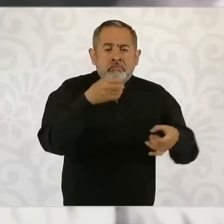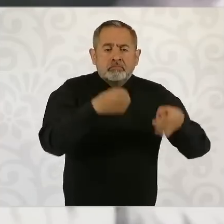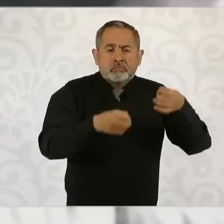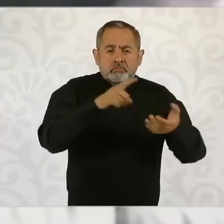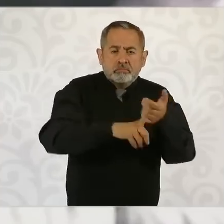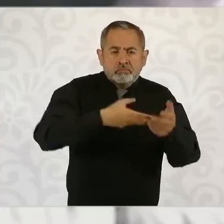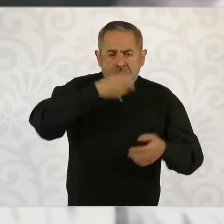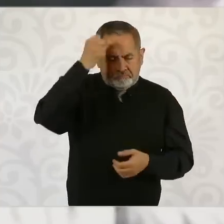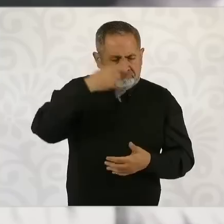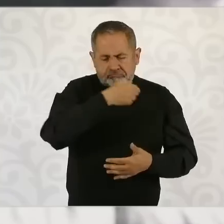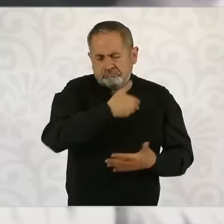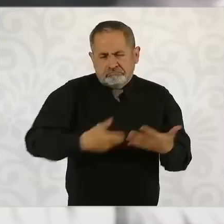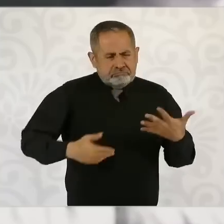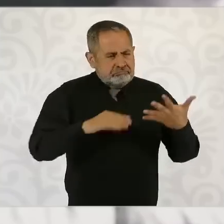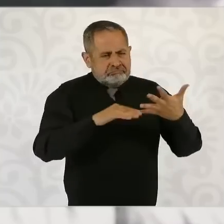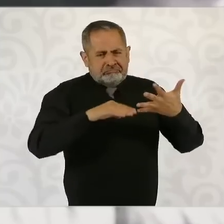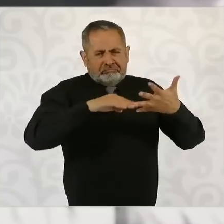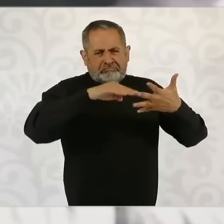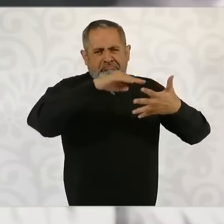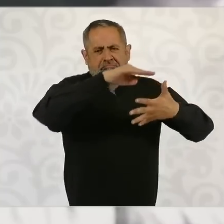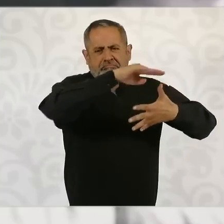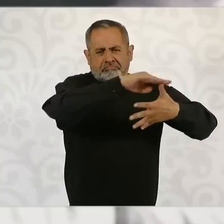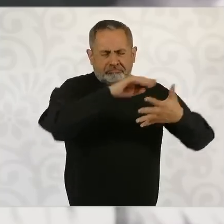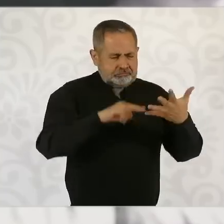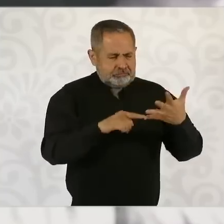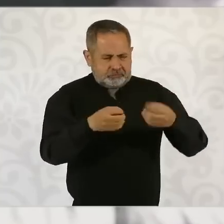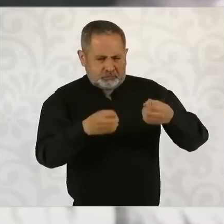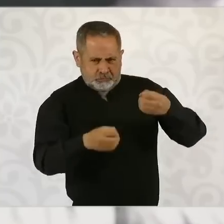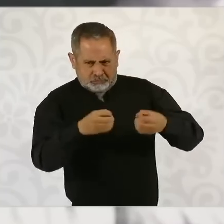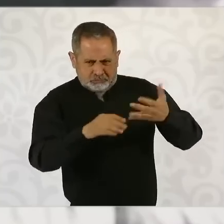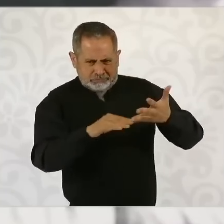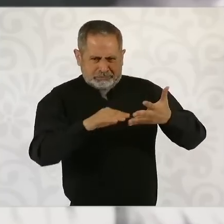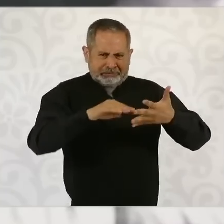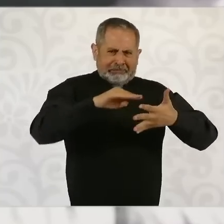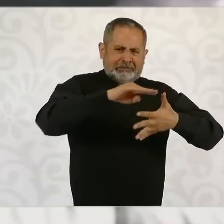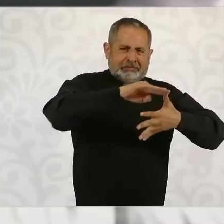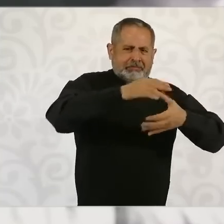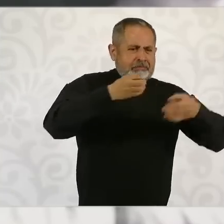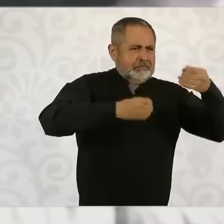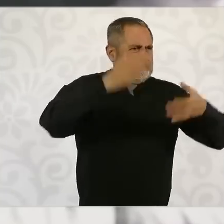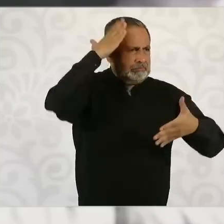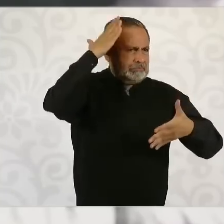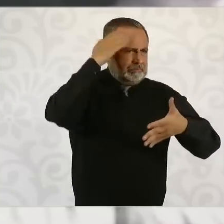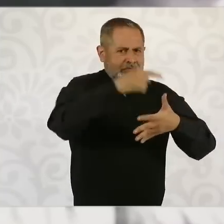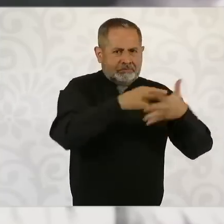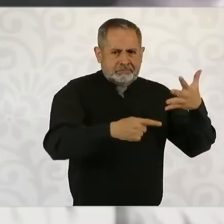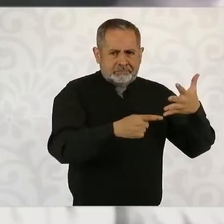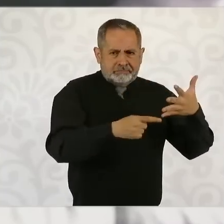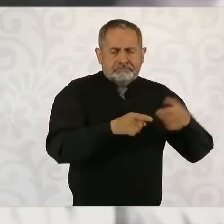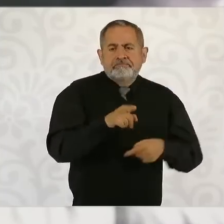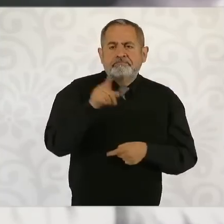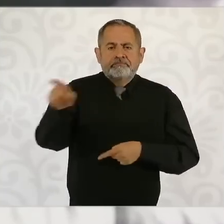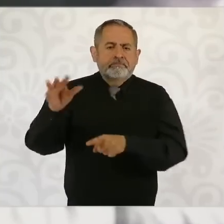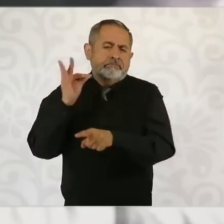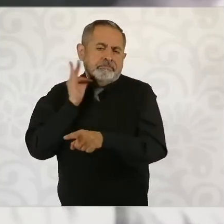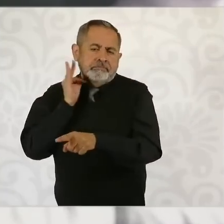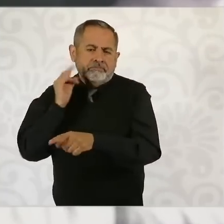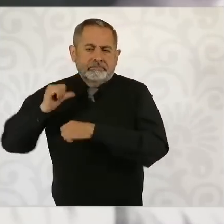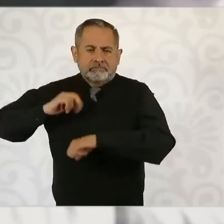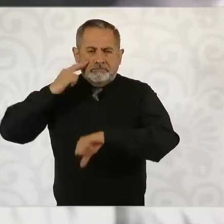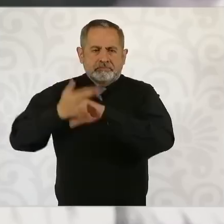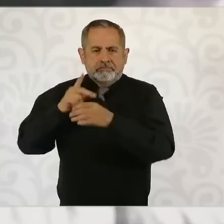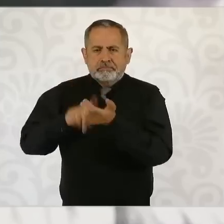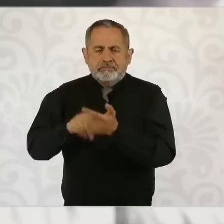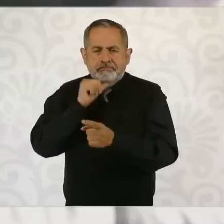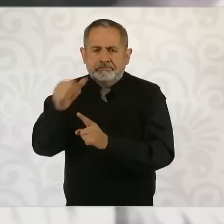en todas sus jerarquías, desde el juez hasta el ministro de la Corte. Es decir, no es ya la Fiscalía autoridad,